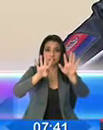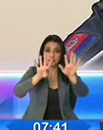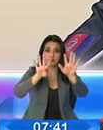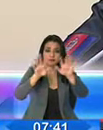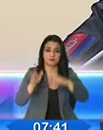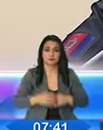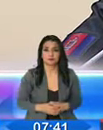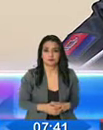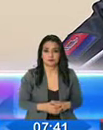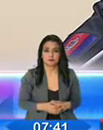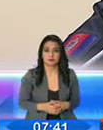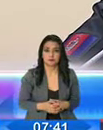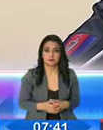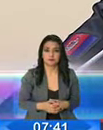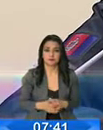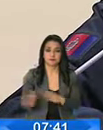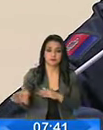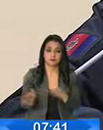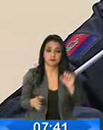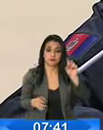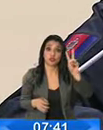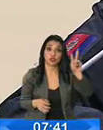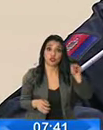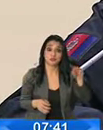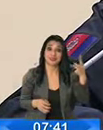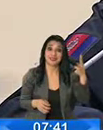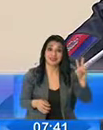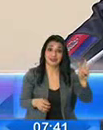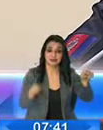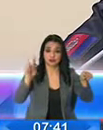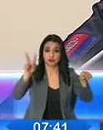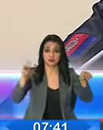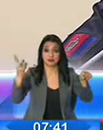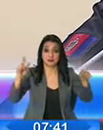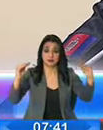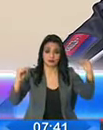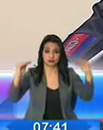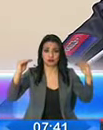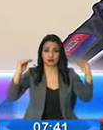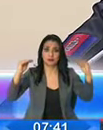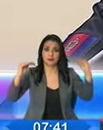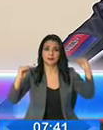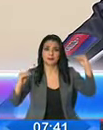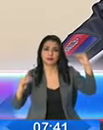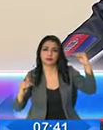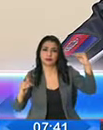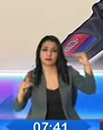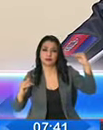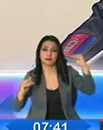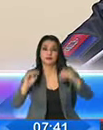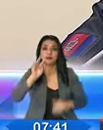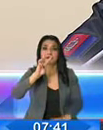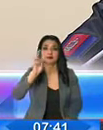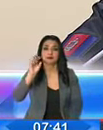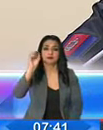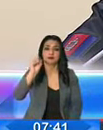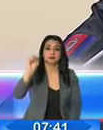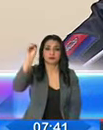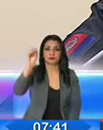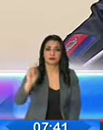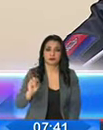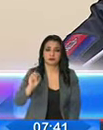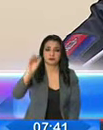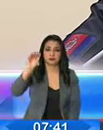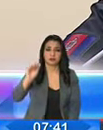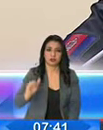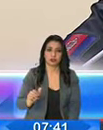personas. En comparación al año 2016, tenemos una disminución de aproximadamente el 60%